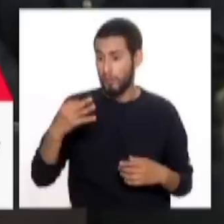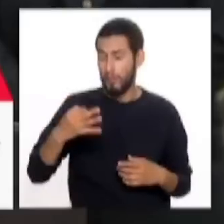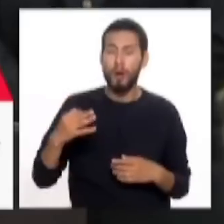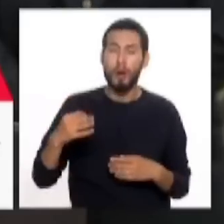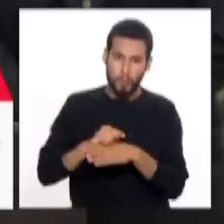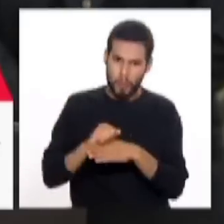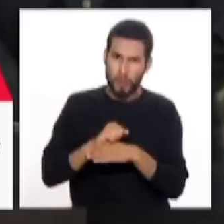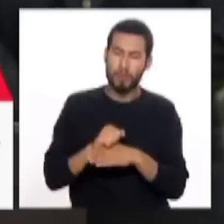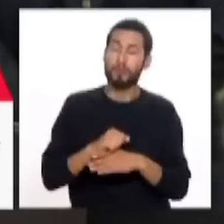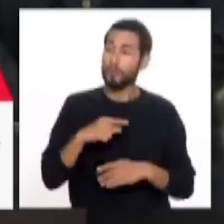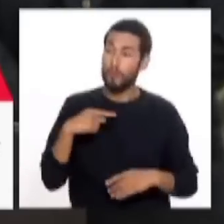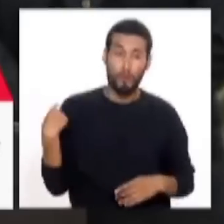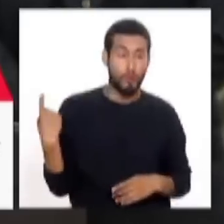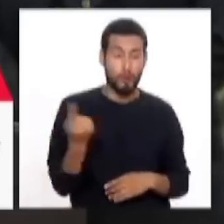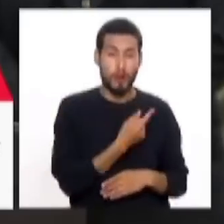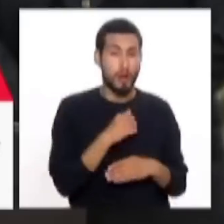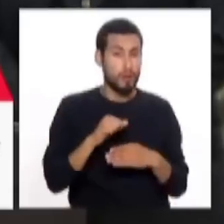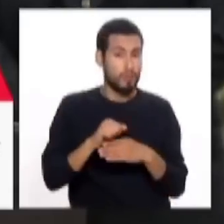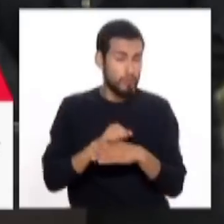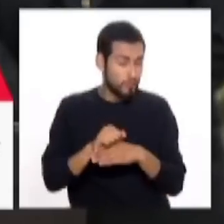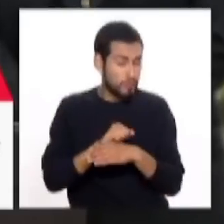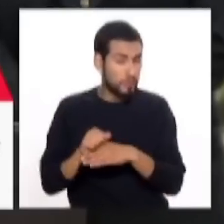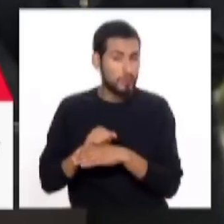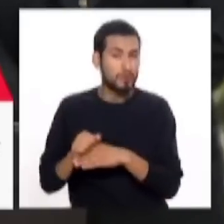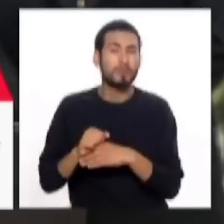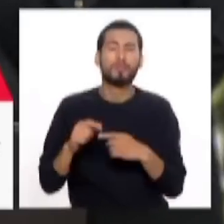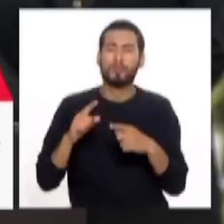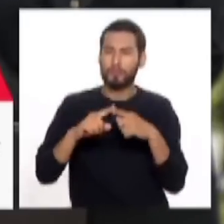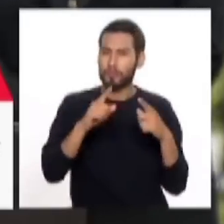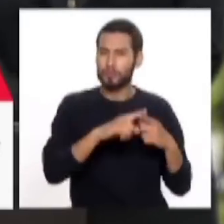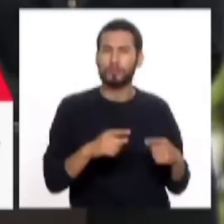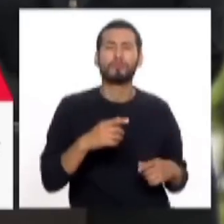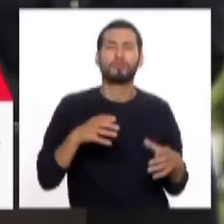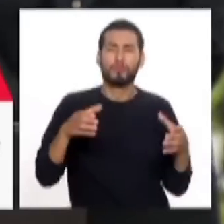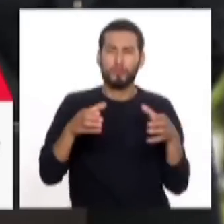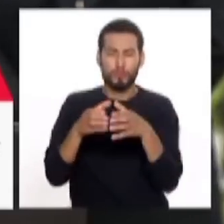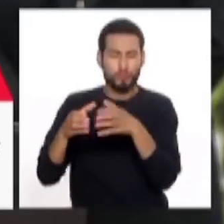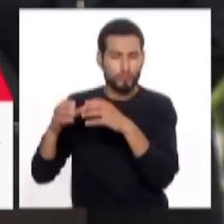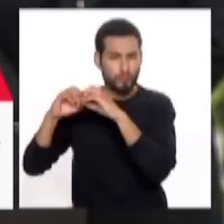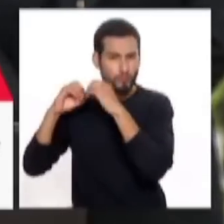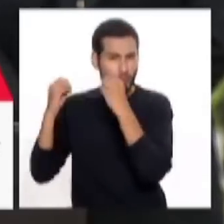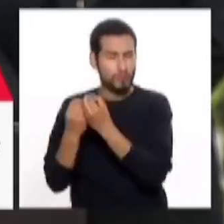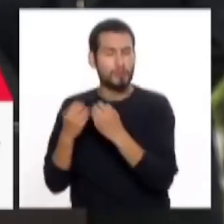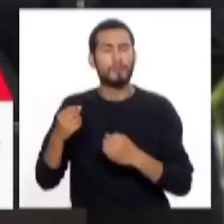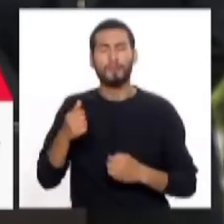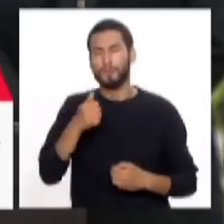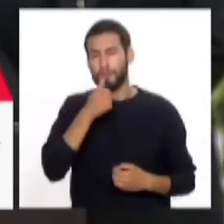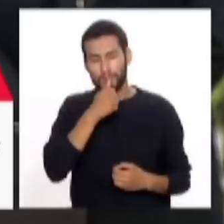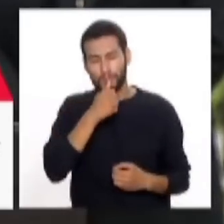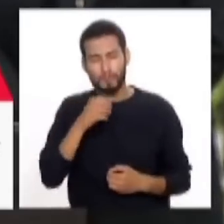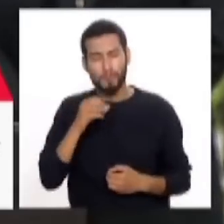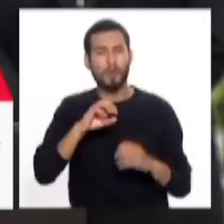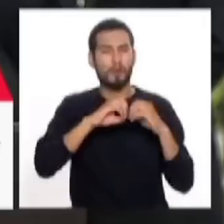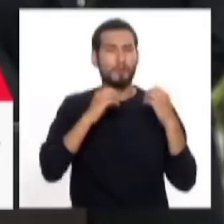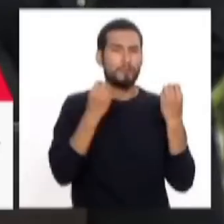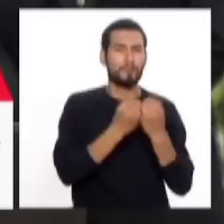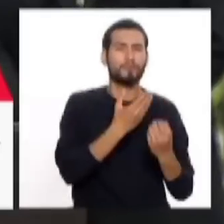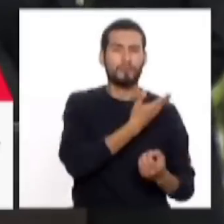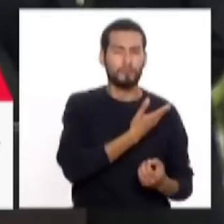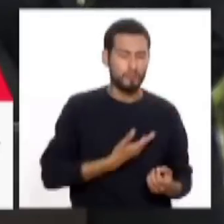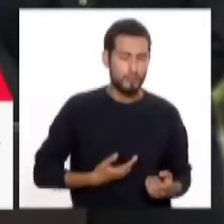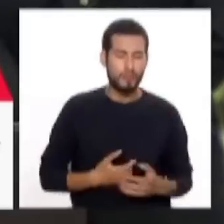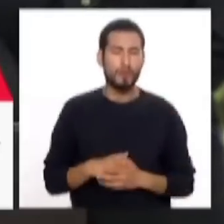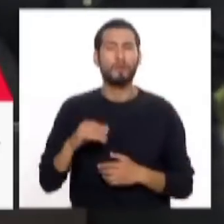este entrenamiento también participan entidades públicas y privadas, como el Instituto Nacional de Defensa